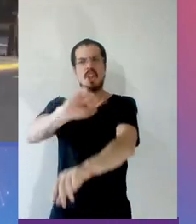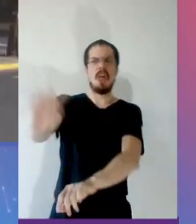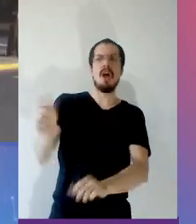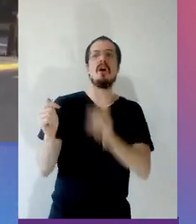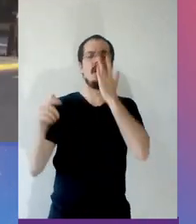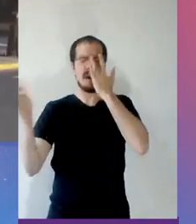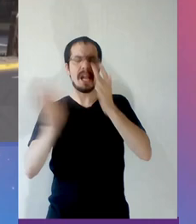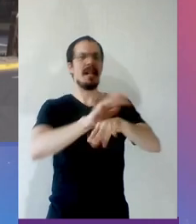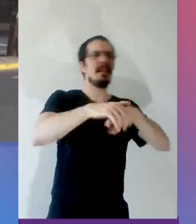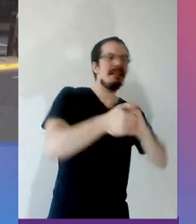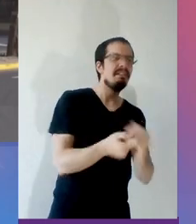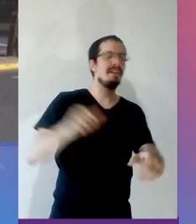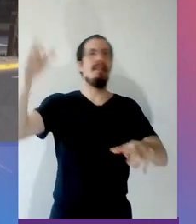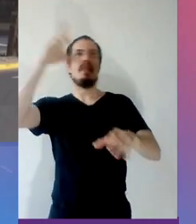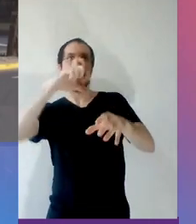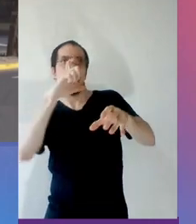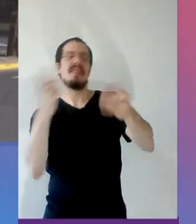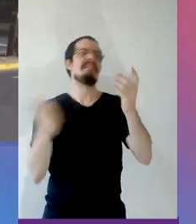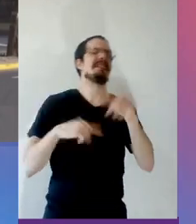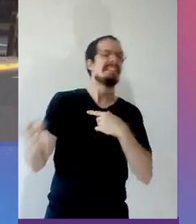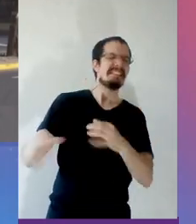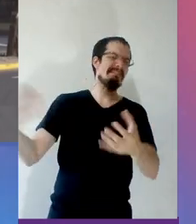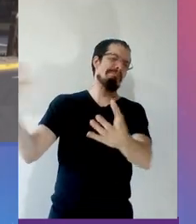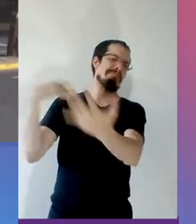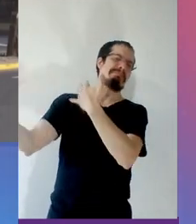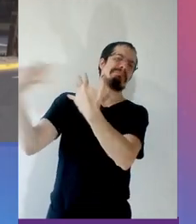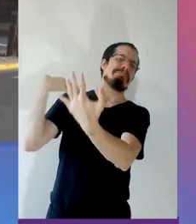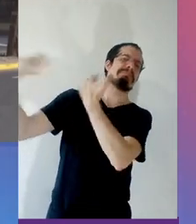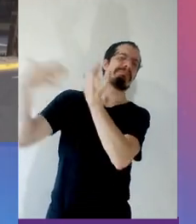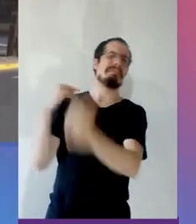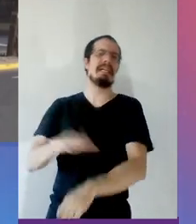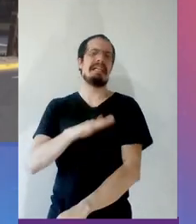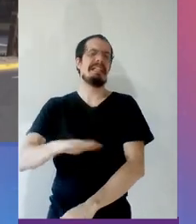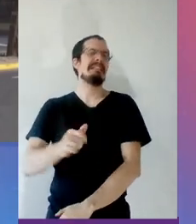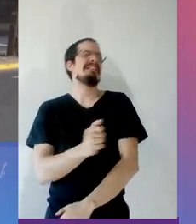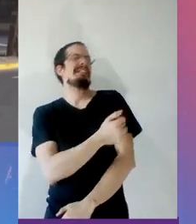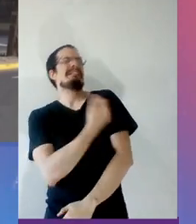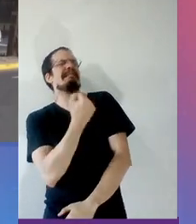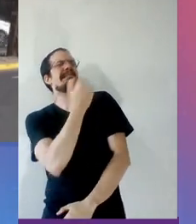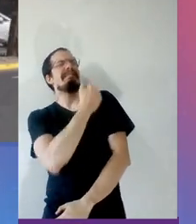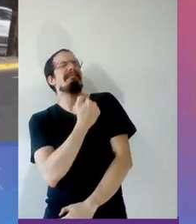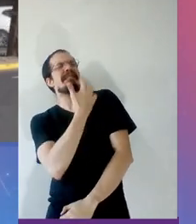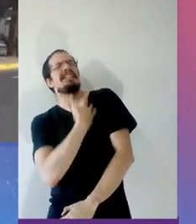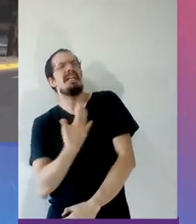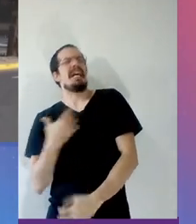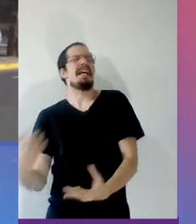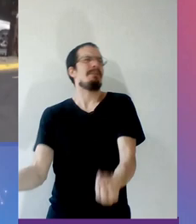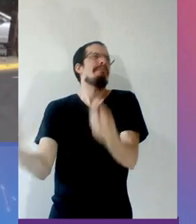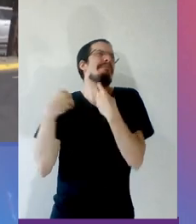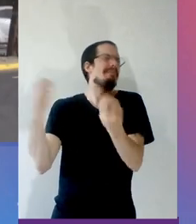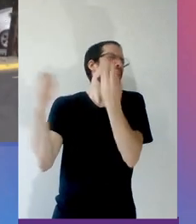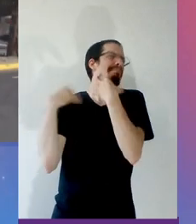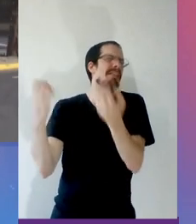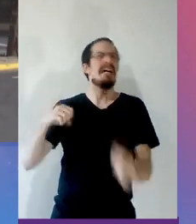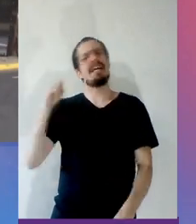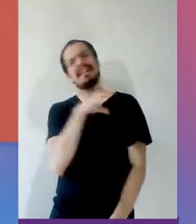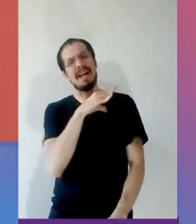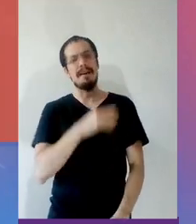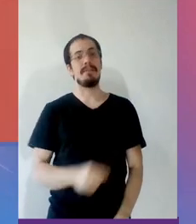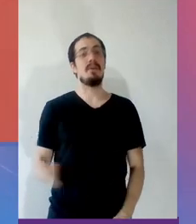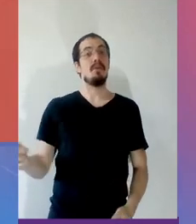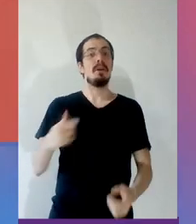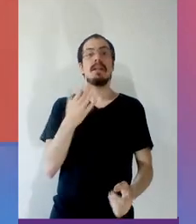alcohol, etcétera, etcétera. Todas esas cosas, ¿cierto?, que tuvieron que incorporar los niños muy rápidamente, y toda la